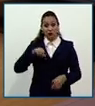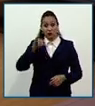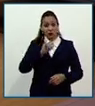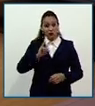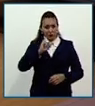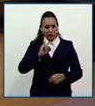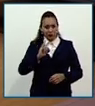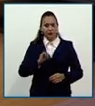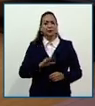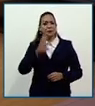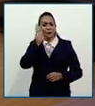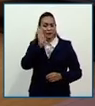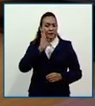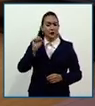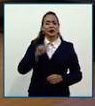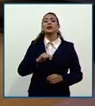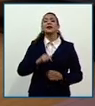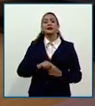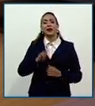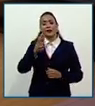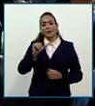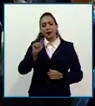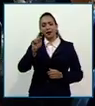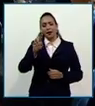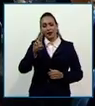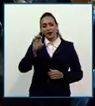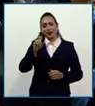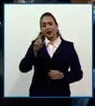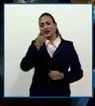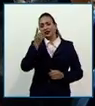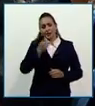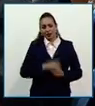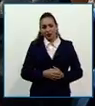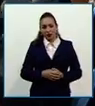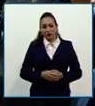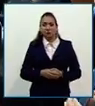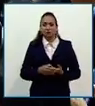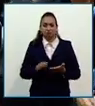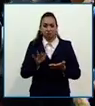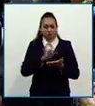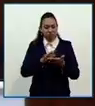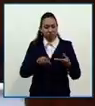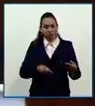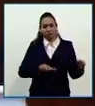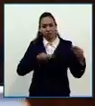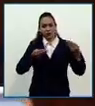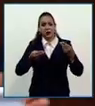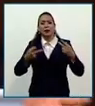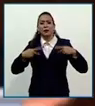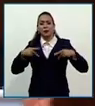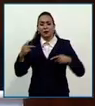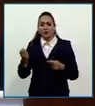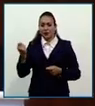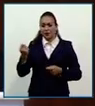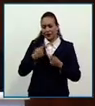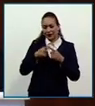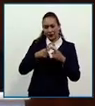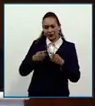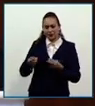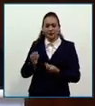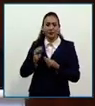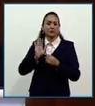la ministra Lenia Batres Guadarrama presentó un informe de labores ante integrantes de su ponencia e invitados especiales. Se trata del